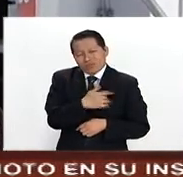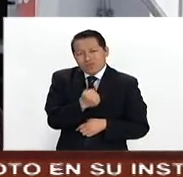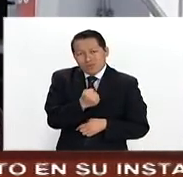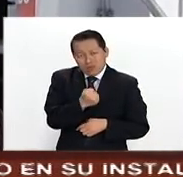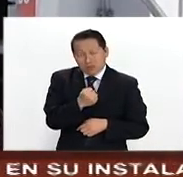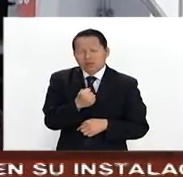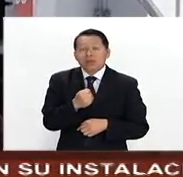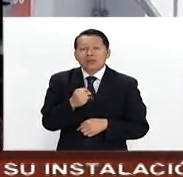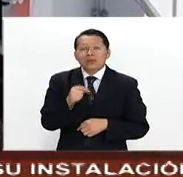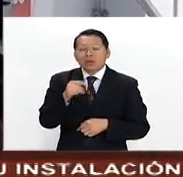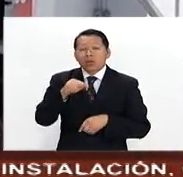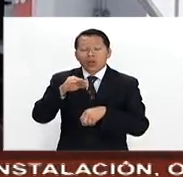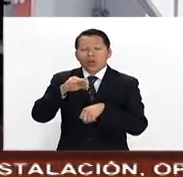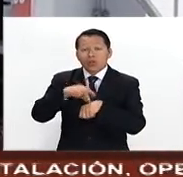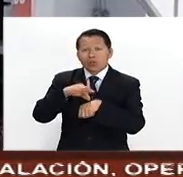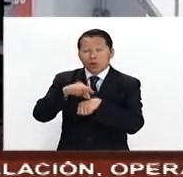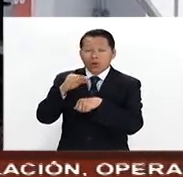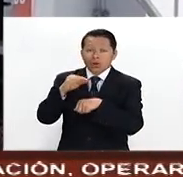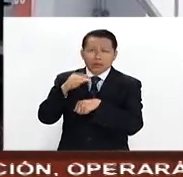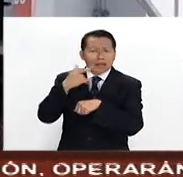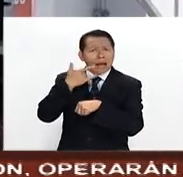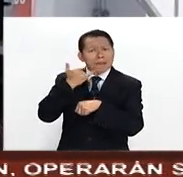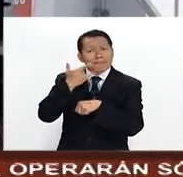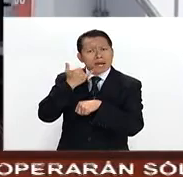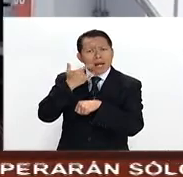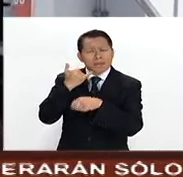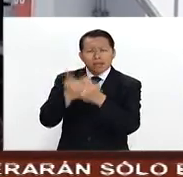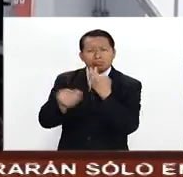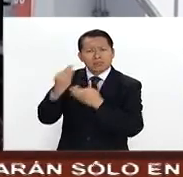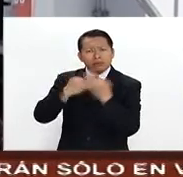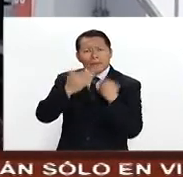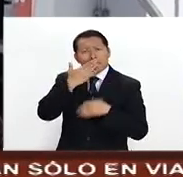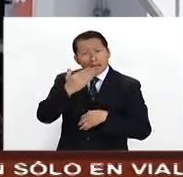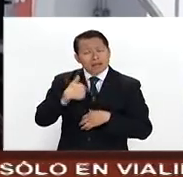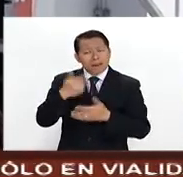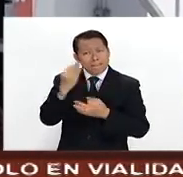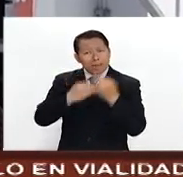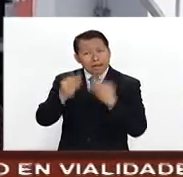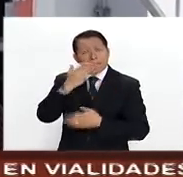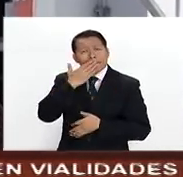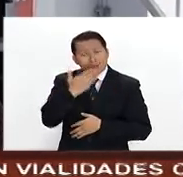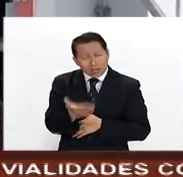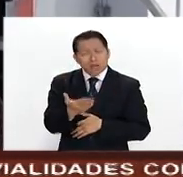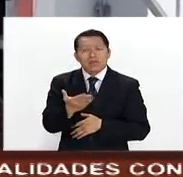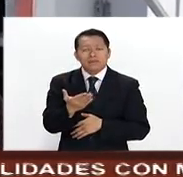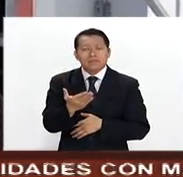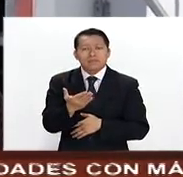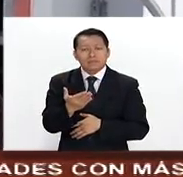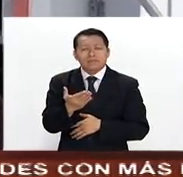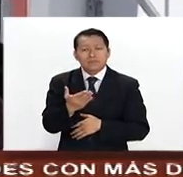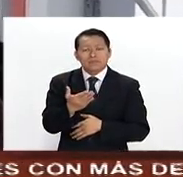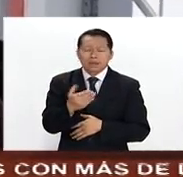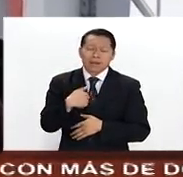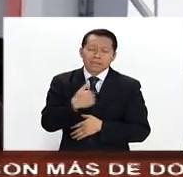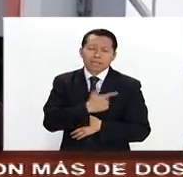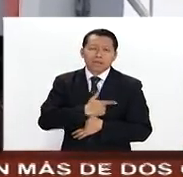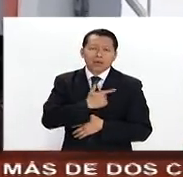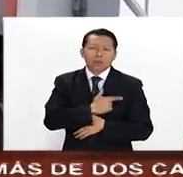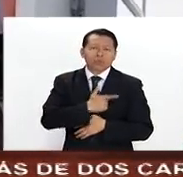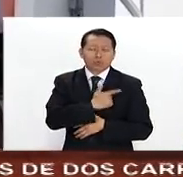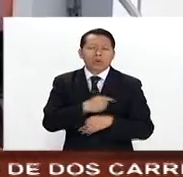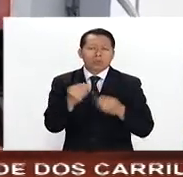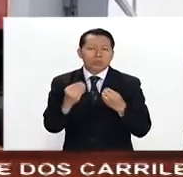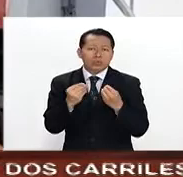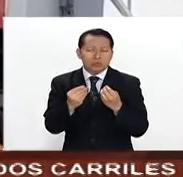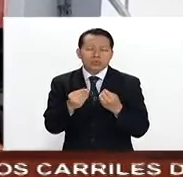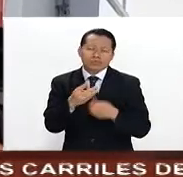la amabilidad del doctor y ver la forma en que me trató, sea, me gustó mucho y a la vez